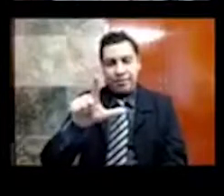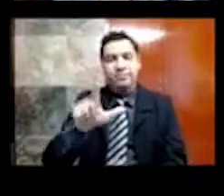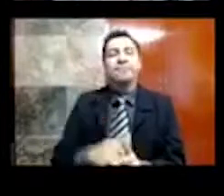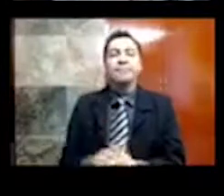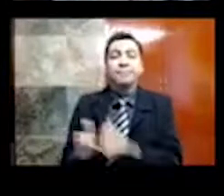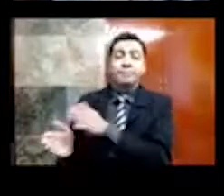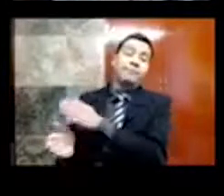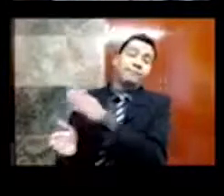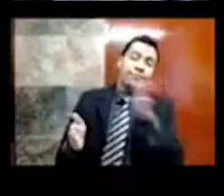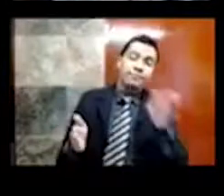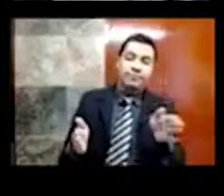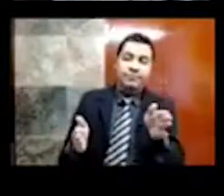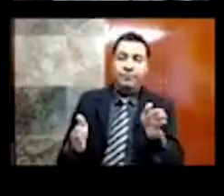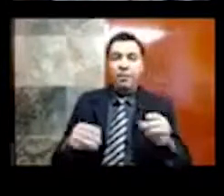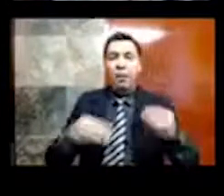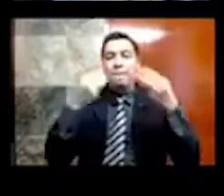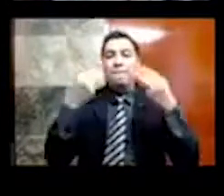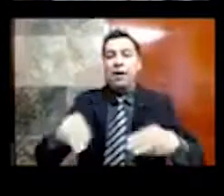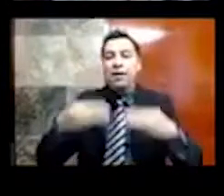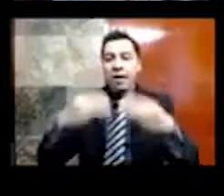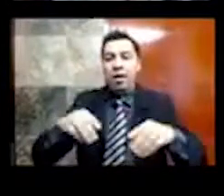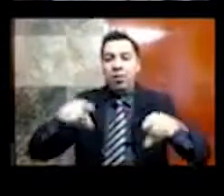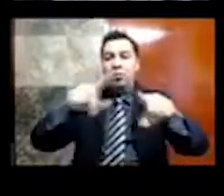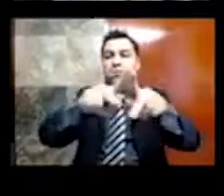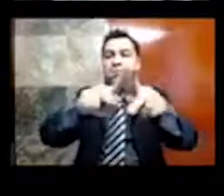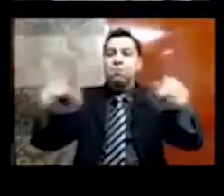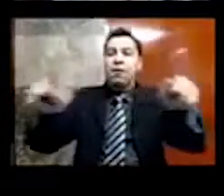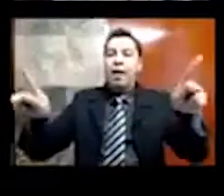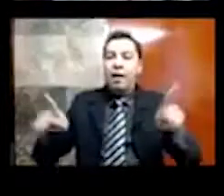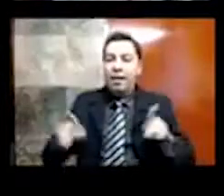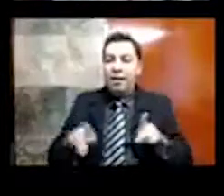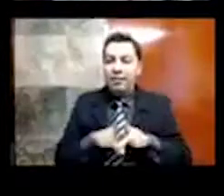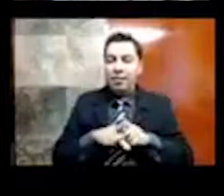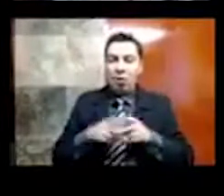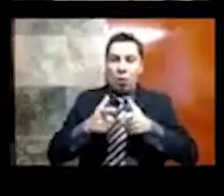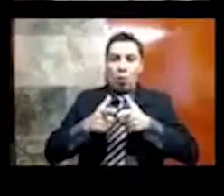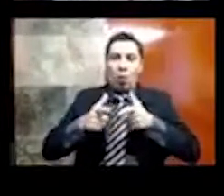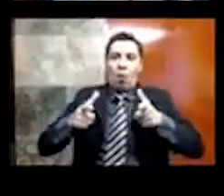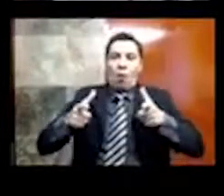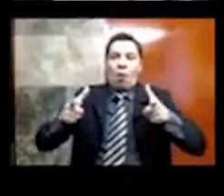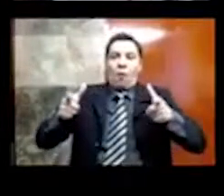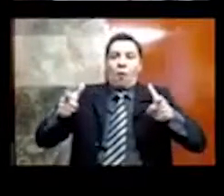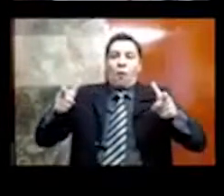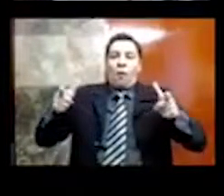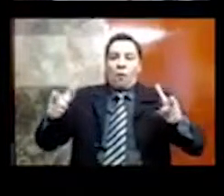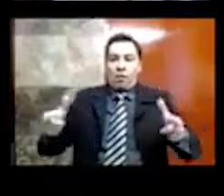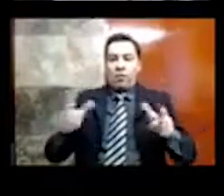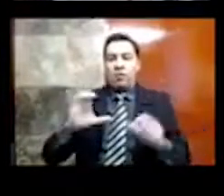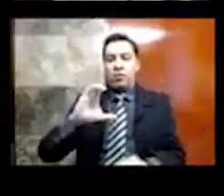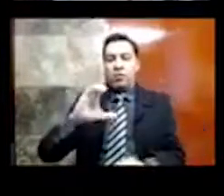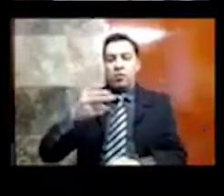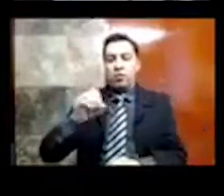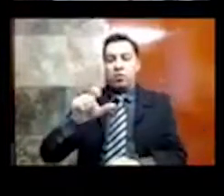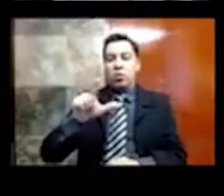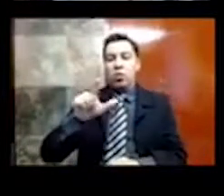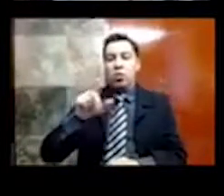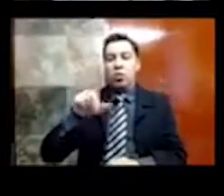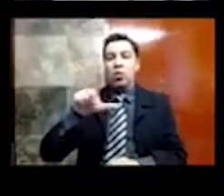gran mercado, la explanada gigantesca de Cholula, ¿sí? Así